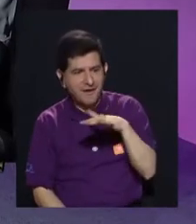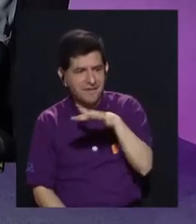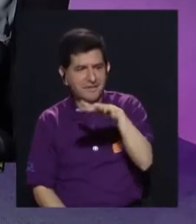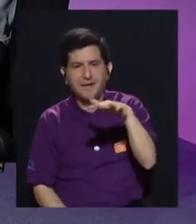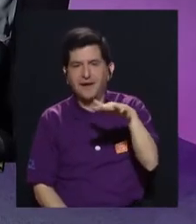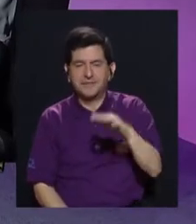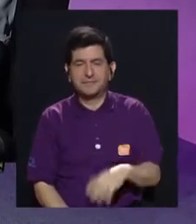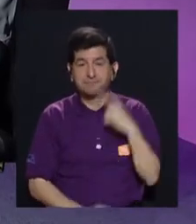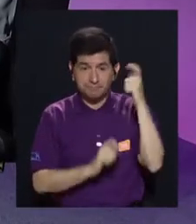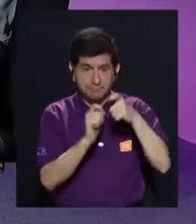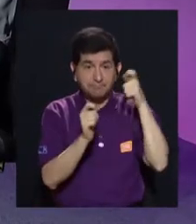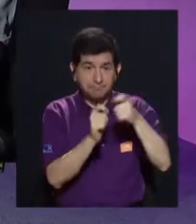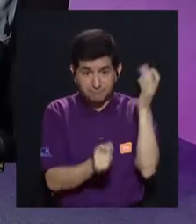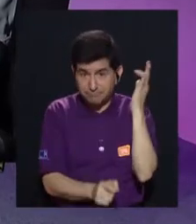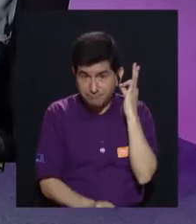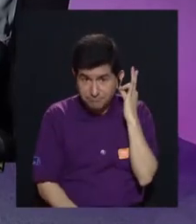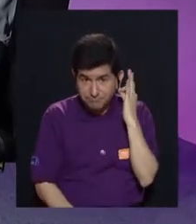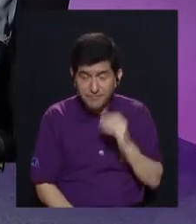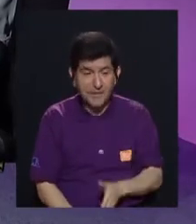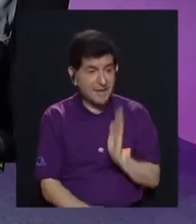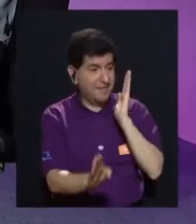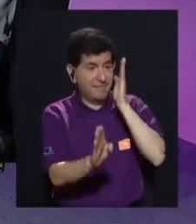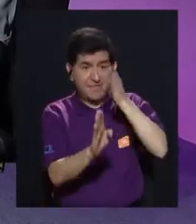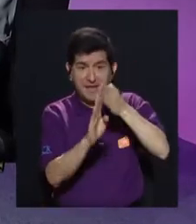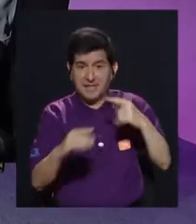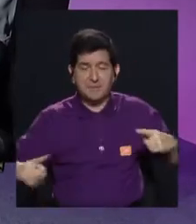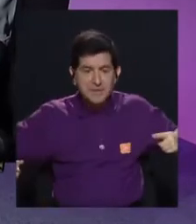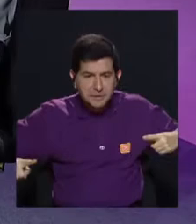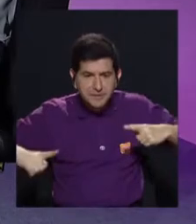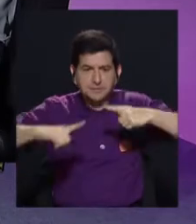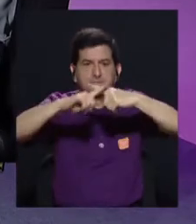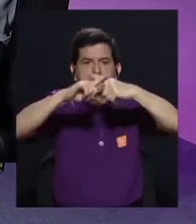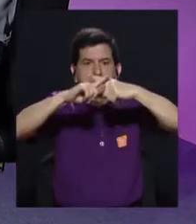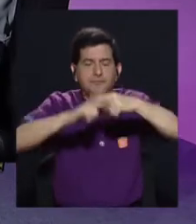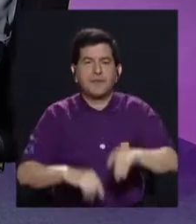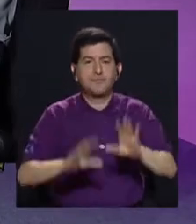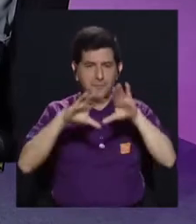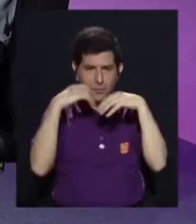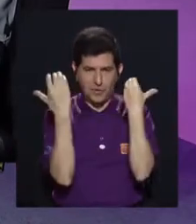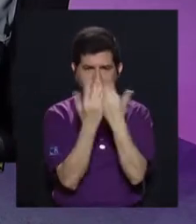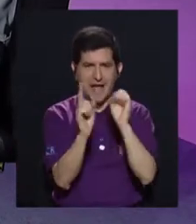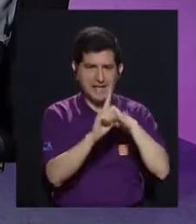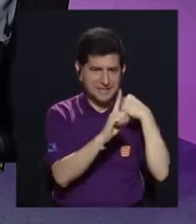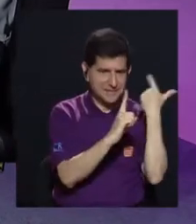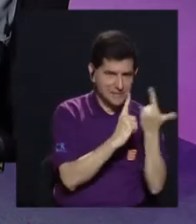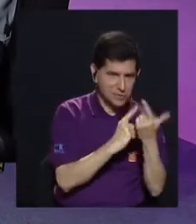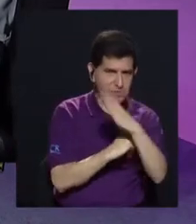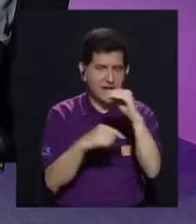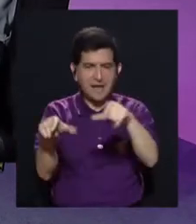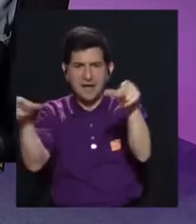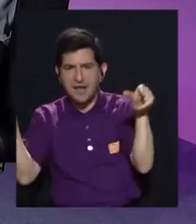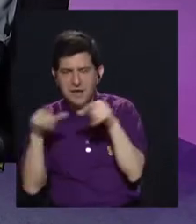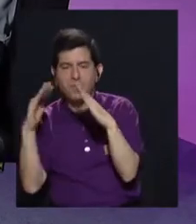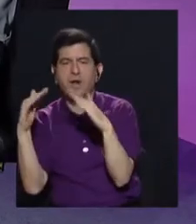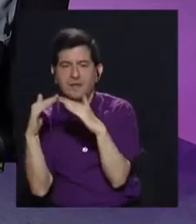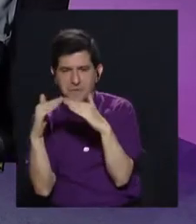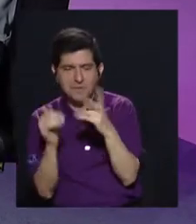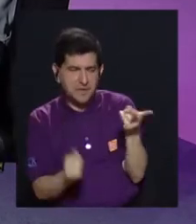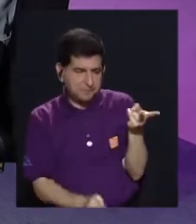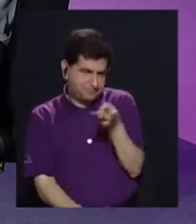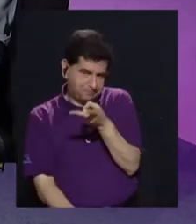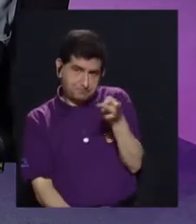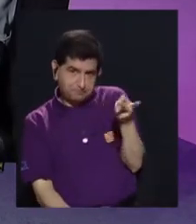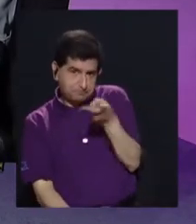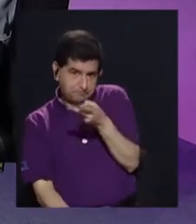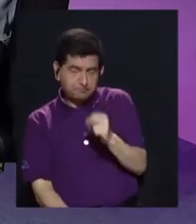específicas de las mujeres están directamente cruzadas por su clase social y por el lugar en donde en donde residen